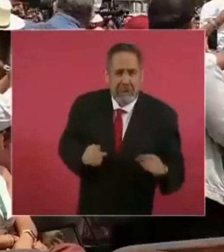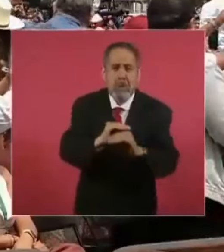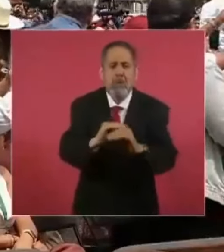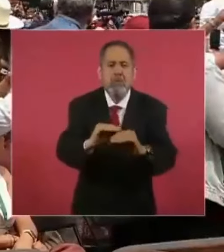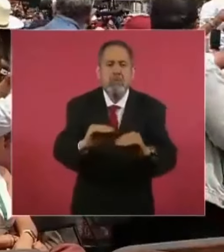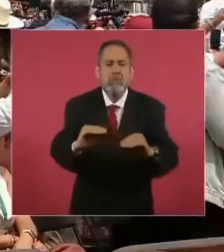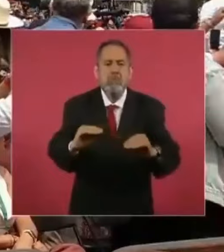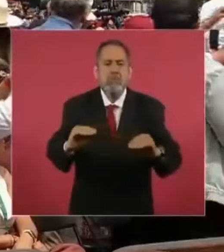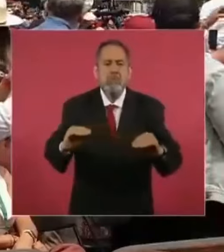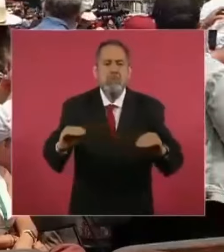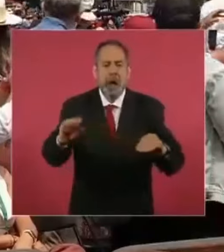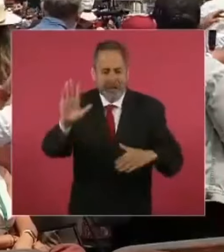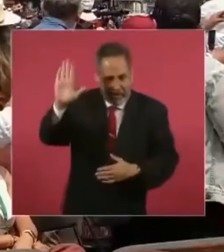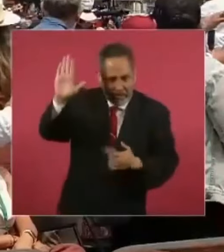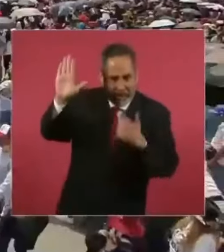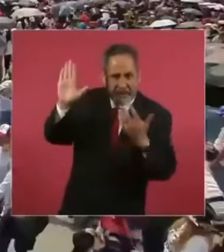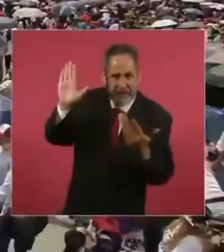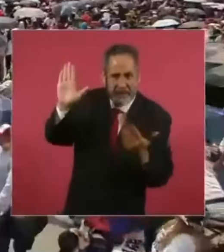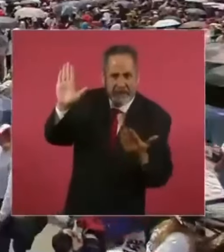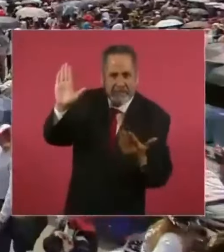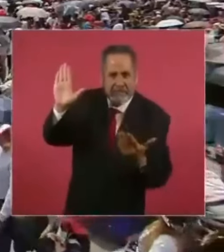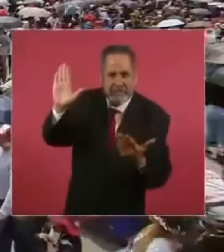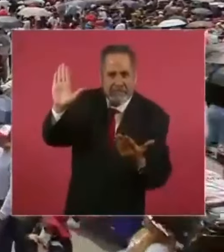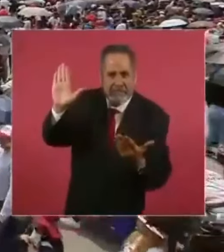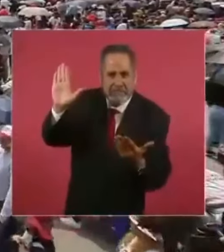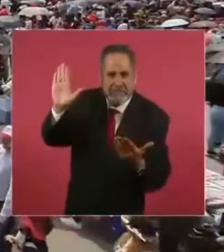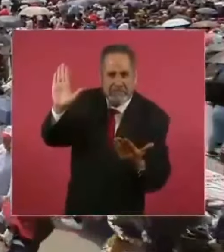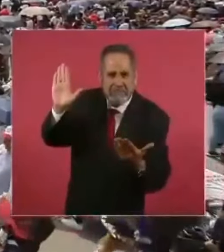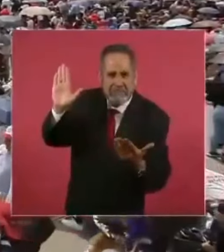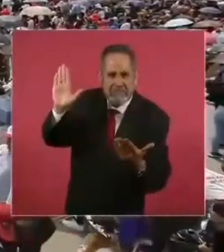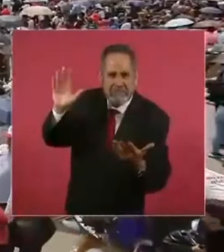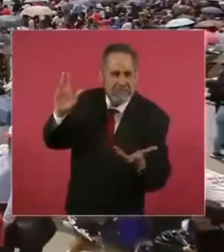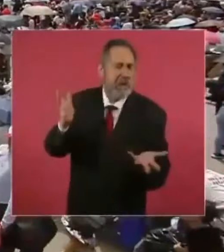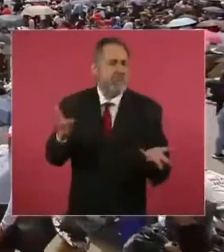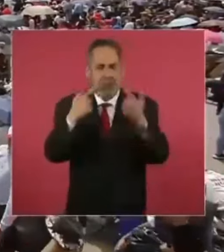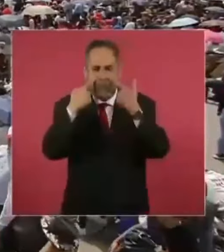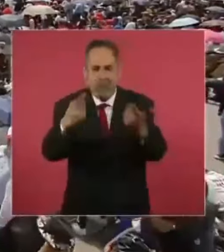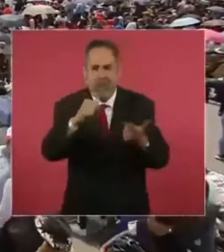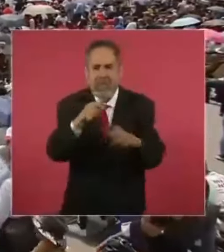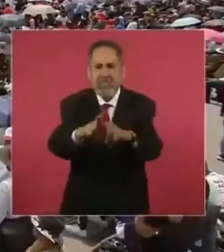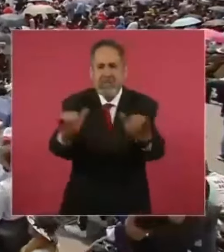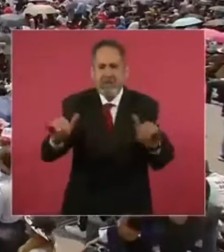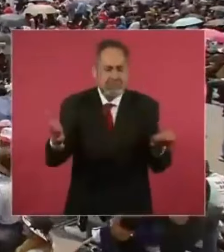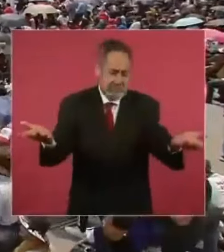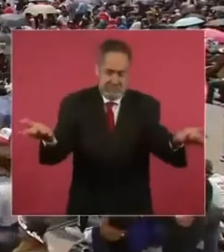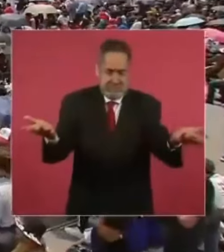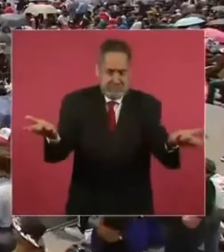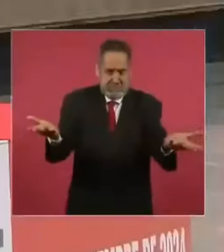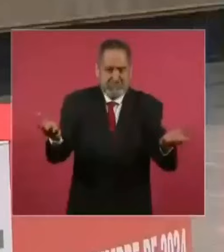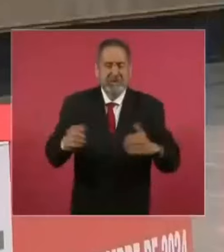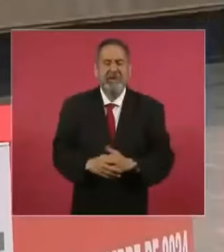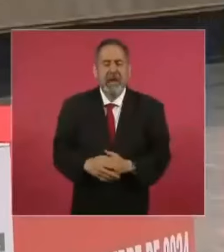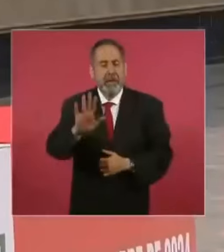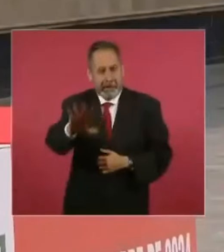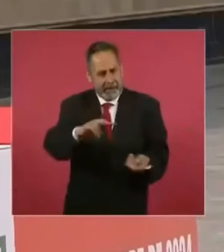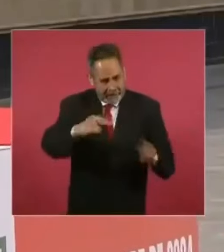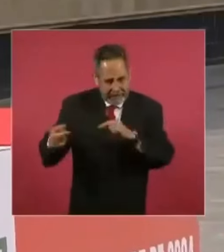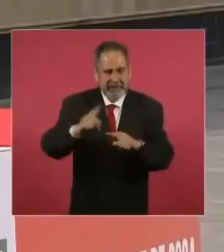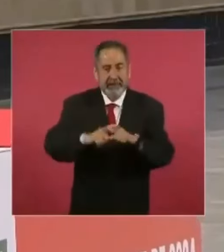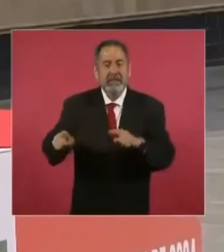refiero a contratos, contratitos y contratotes, el dinero, el manejo de la chequera, el control total del país.